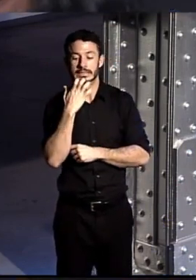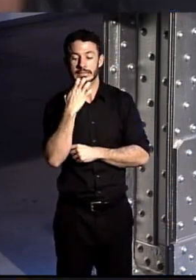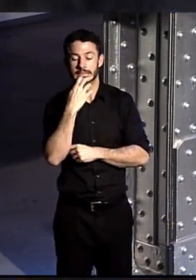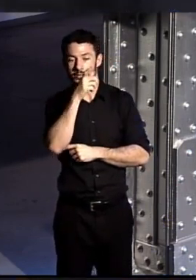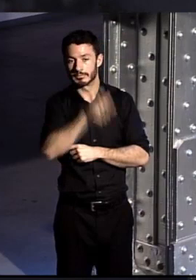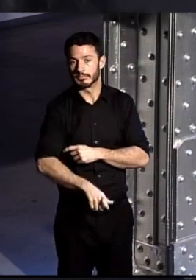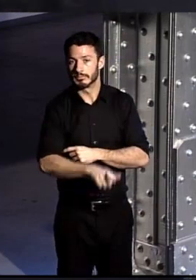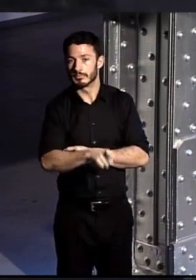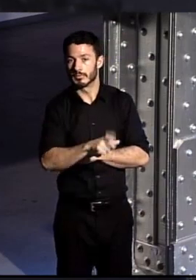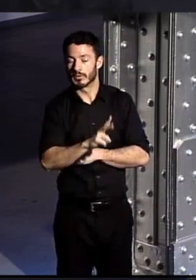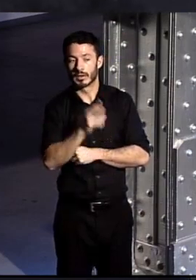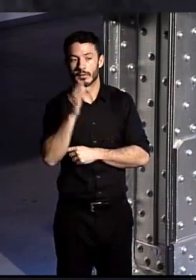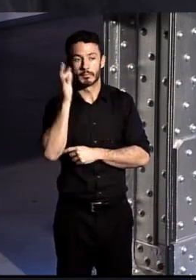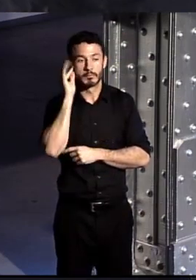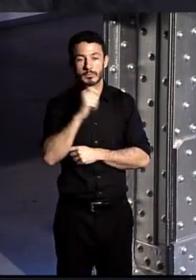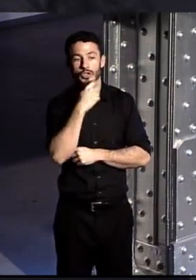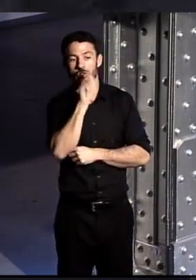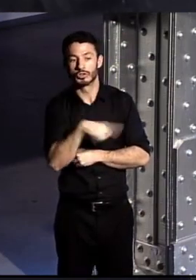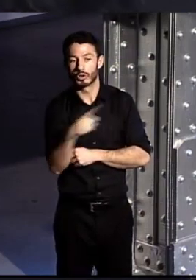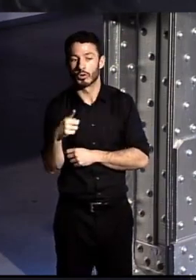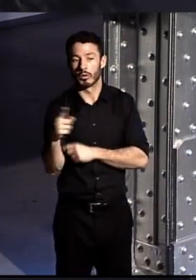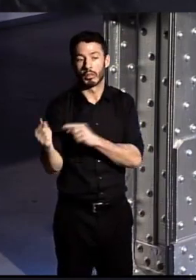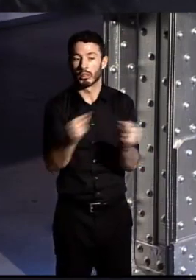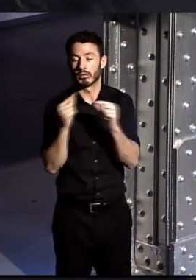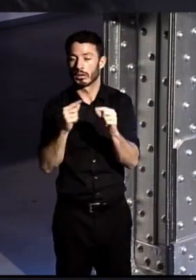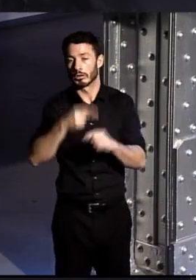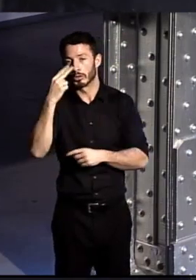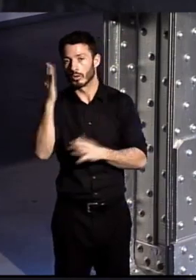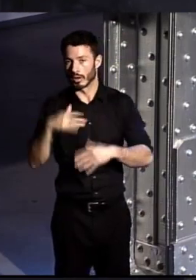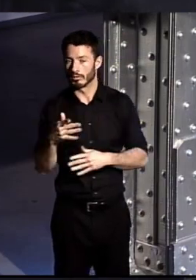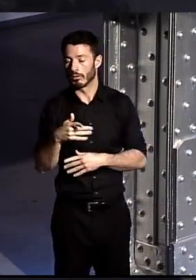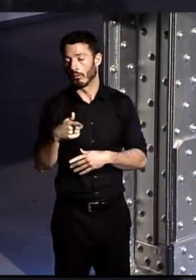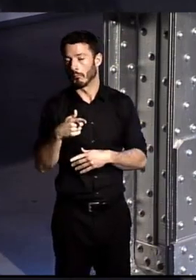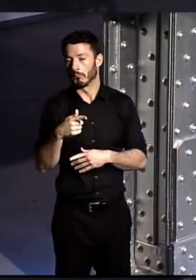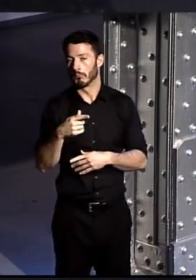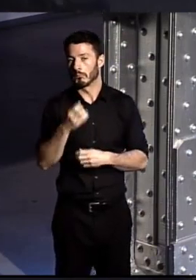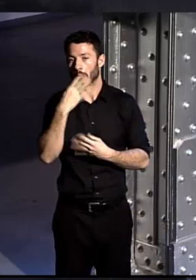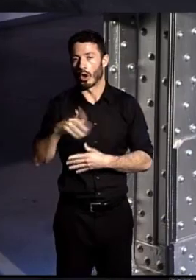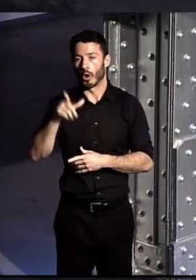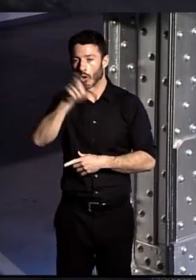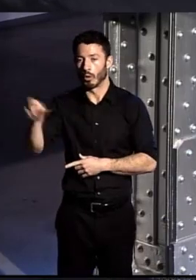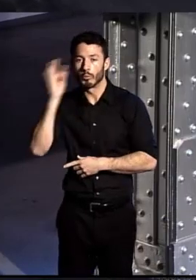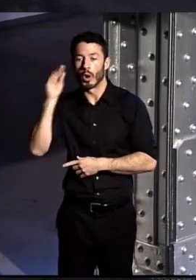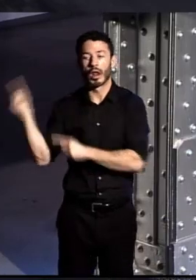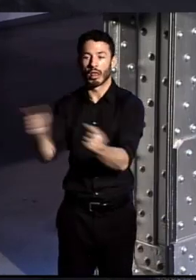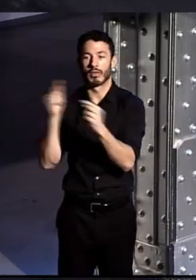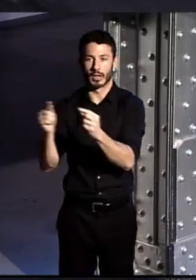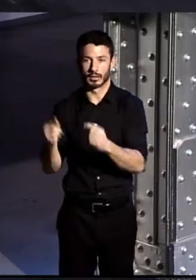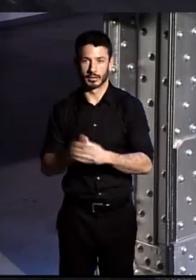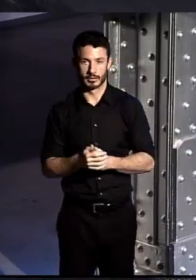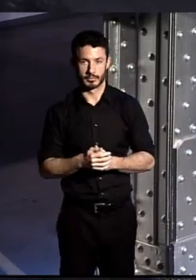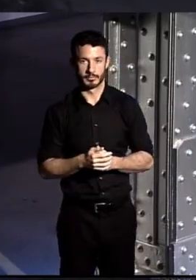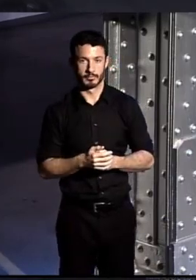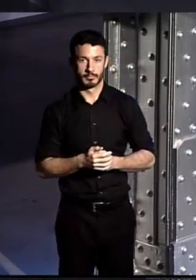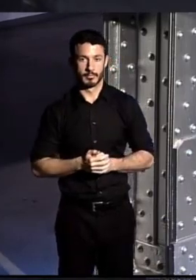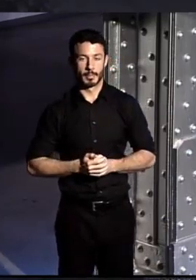como, no, esto es una cosa que lo hagan las mujeres, que lo hagan las mujeres. Claro, que nos lo preguntemos nosotras. Sí, bueno, a mí tampoco me parece realmente, no es un